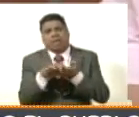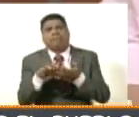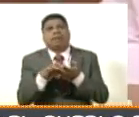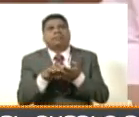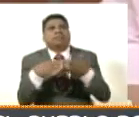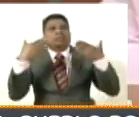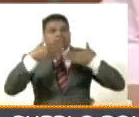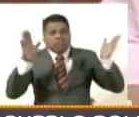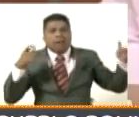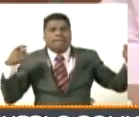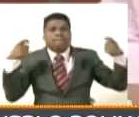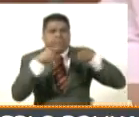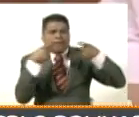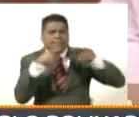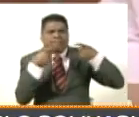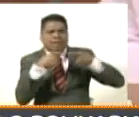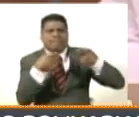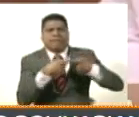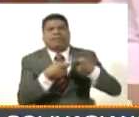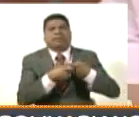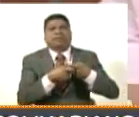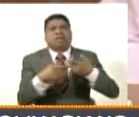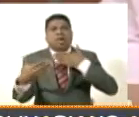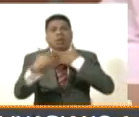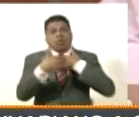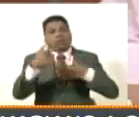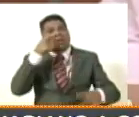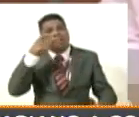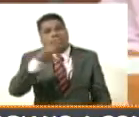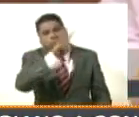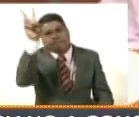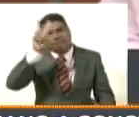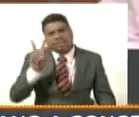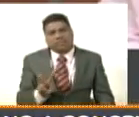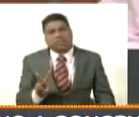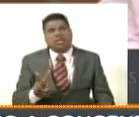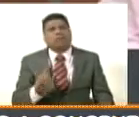abierta confrontación bélica contra la población venezolana,